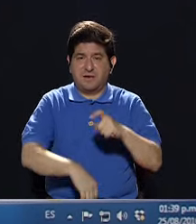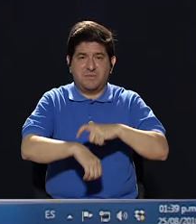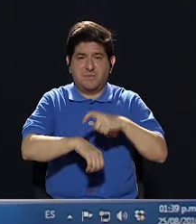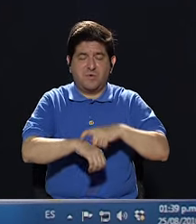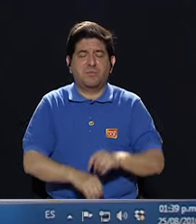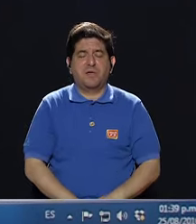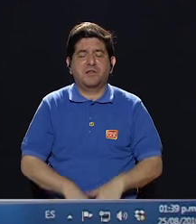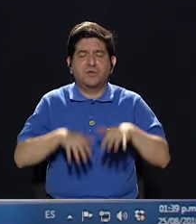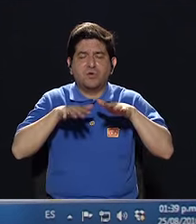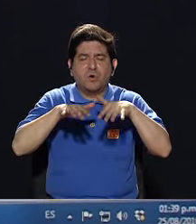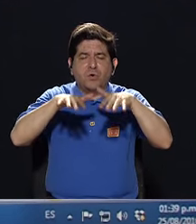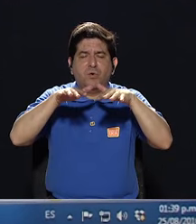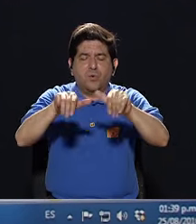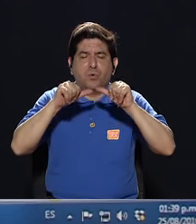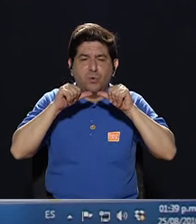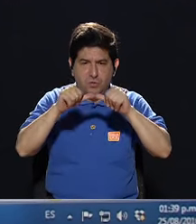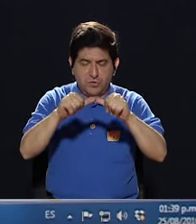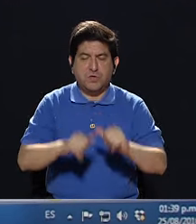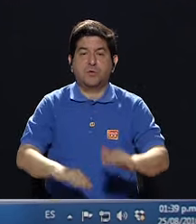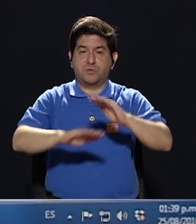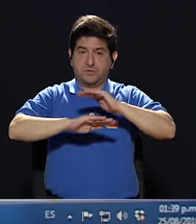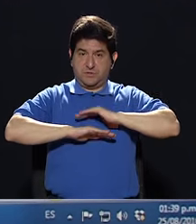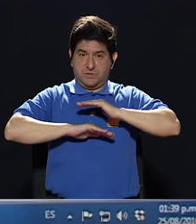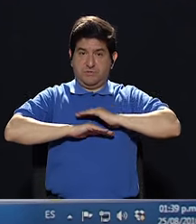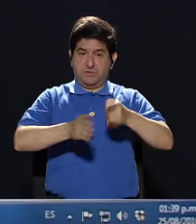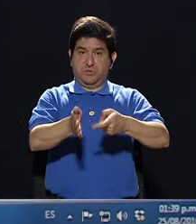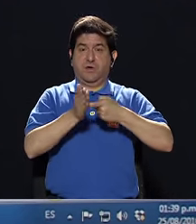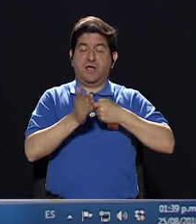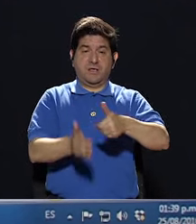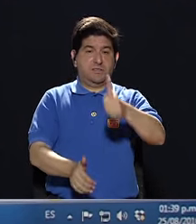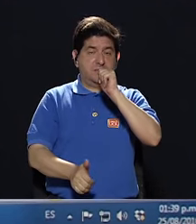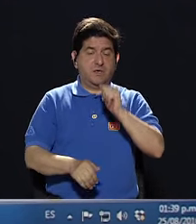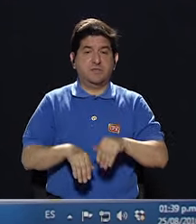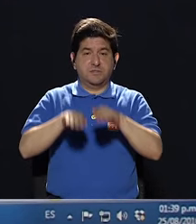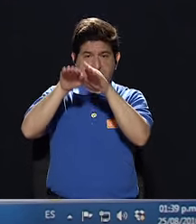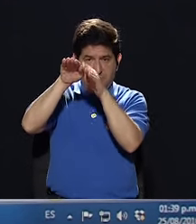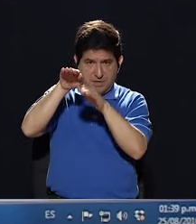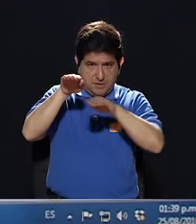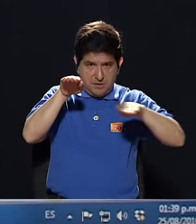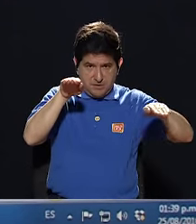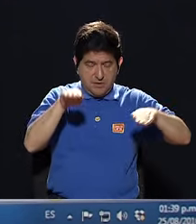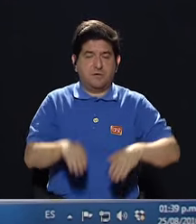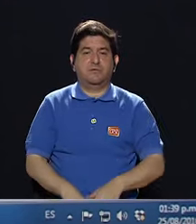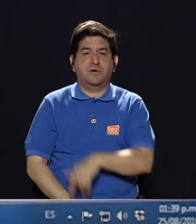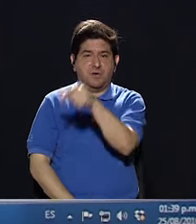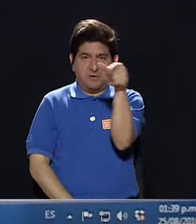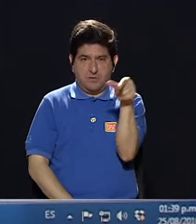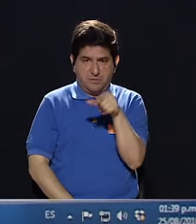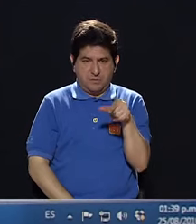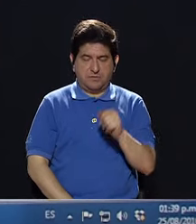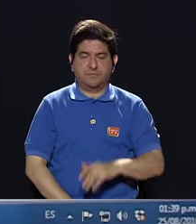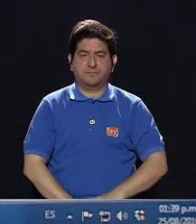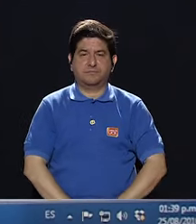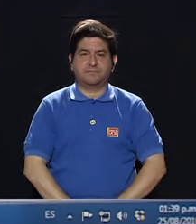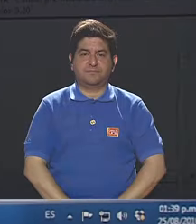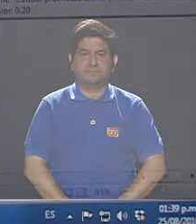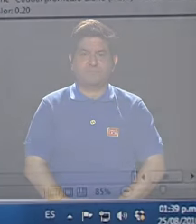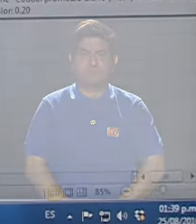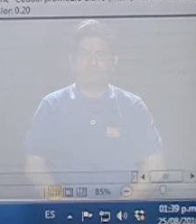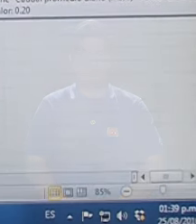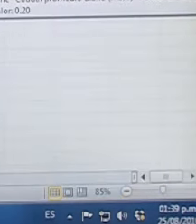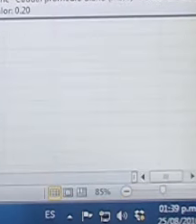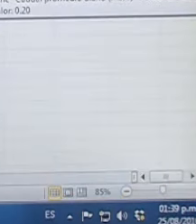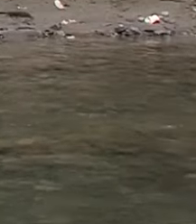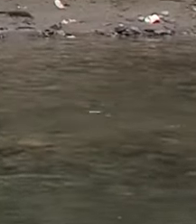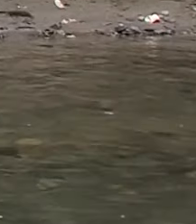hasta abril prácticamente no tuvimos una escorrentía sostenida que pudiera satisfacer las demandas de agua de la parte baja